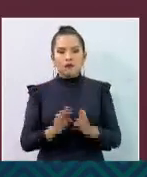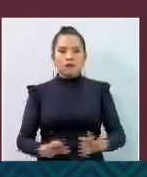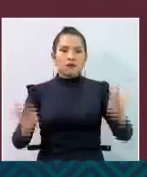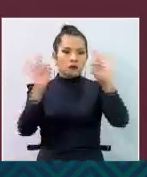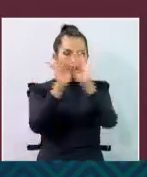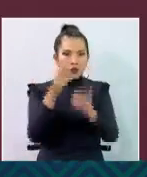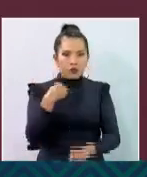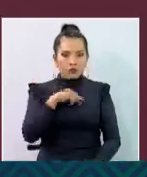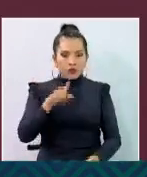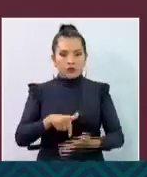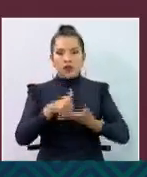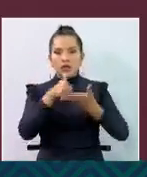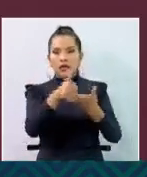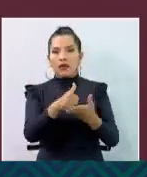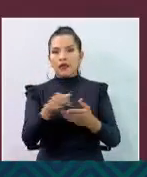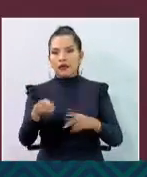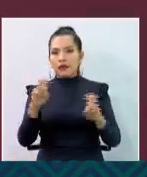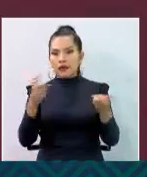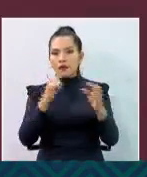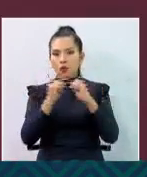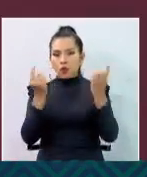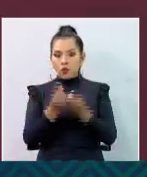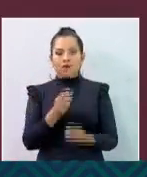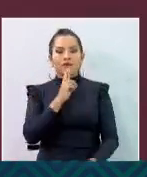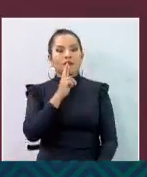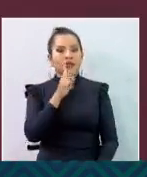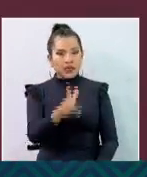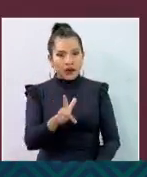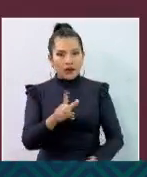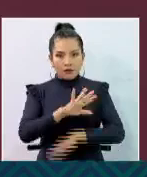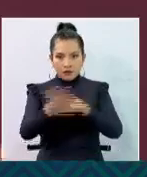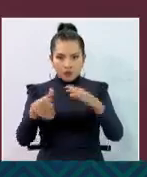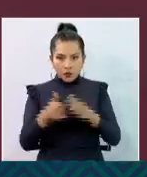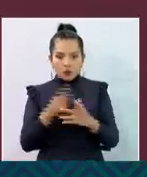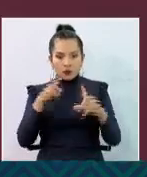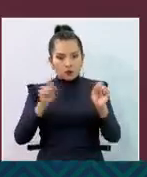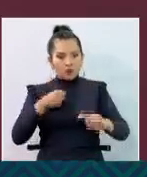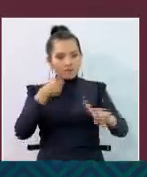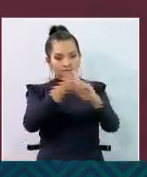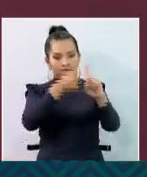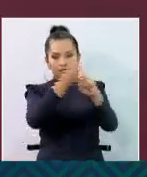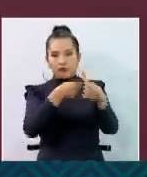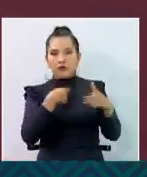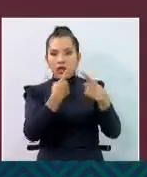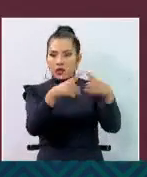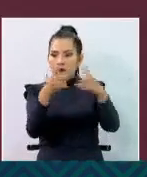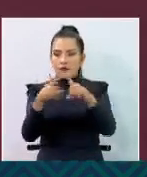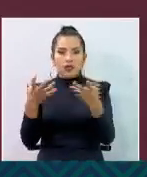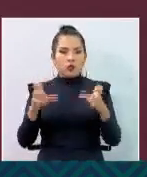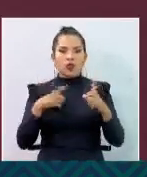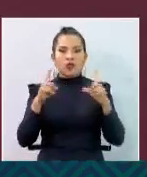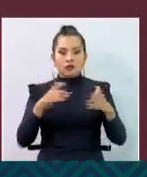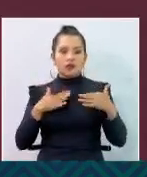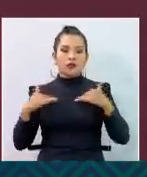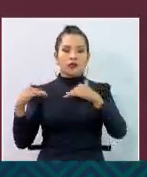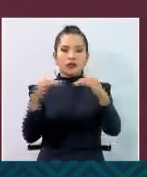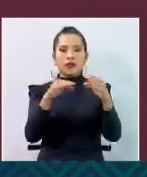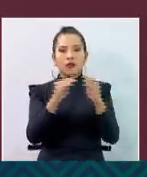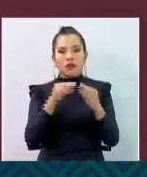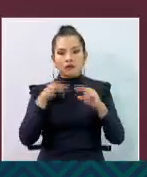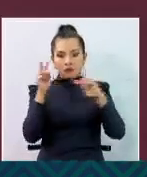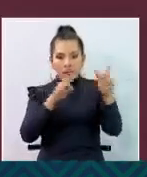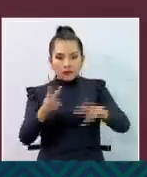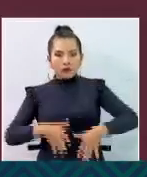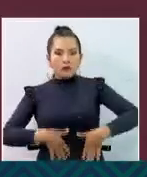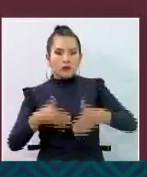a partir de un punto real, de una causa real, para poder luchar contra estas diferencias en las cuales las mujeres